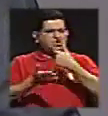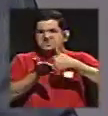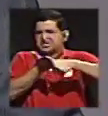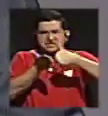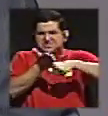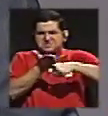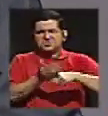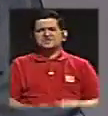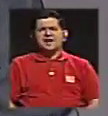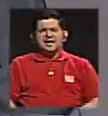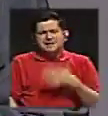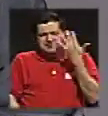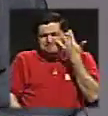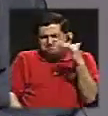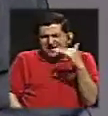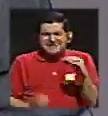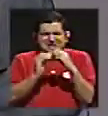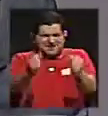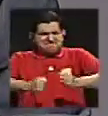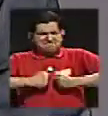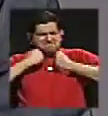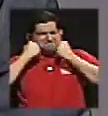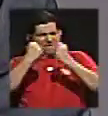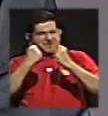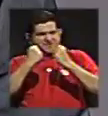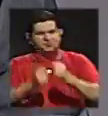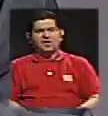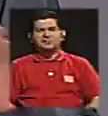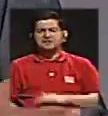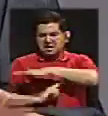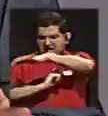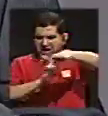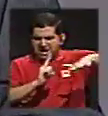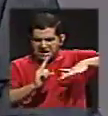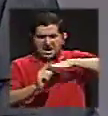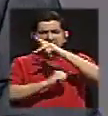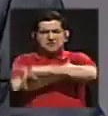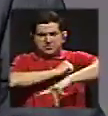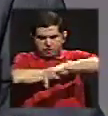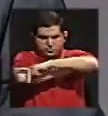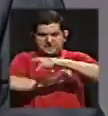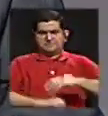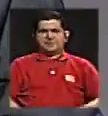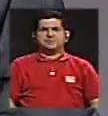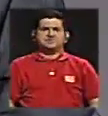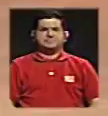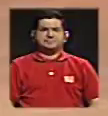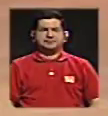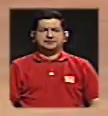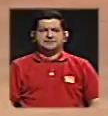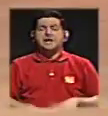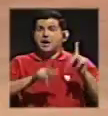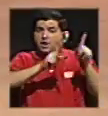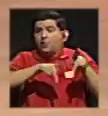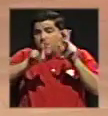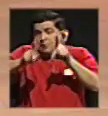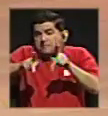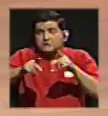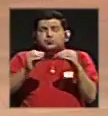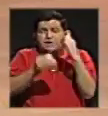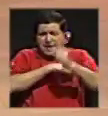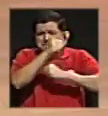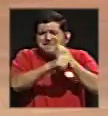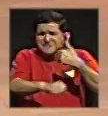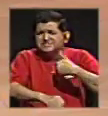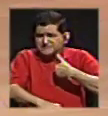tiende a ser más fuerte en la periferia del país y entre las personas de más